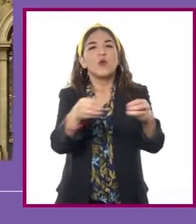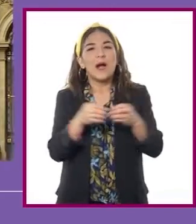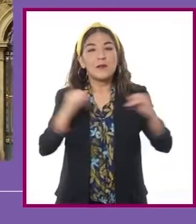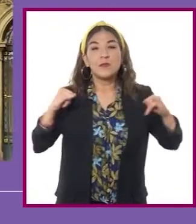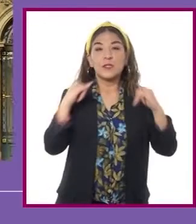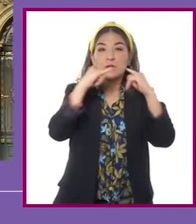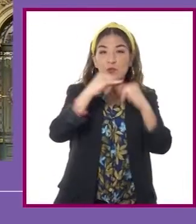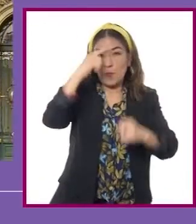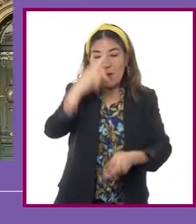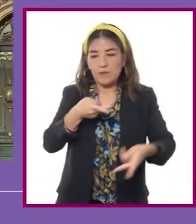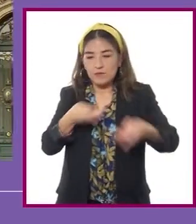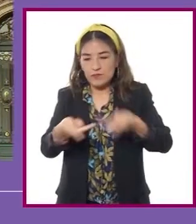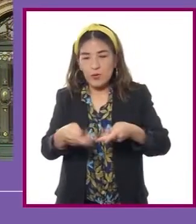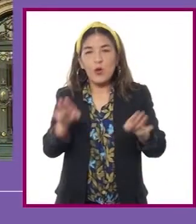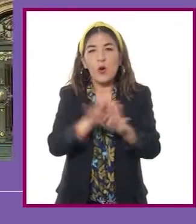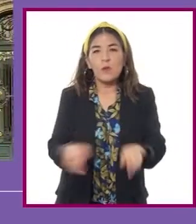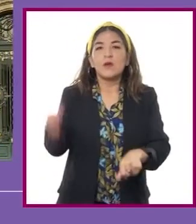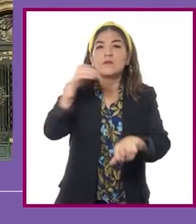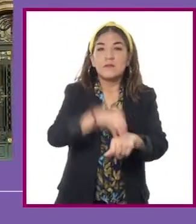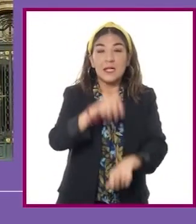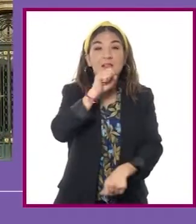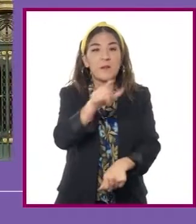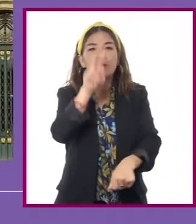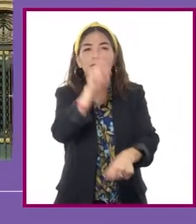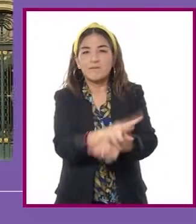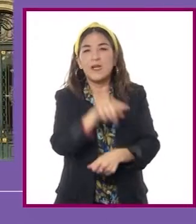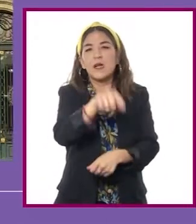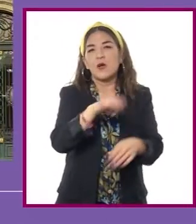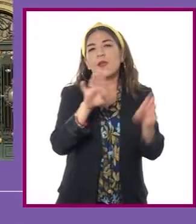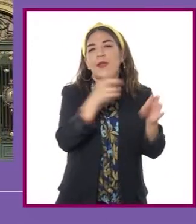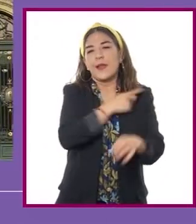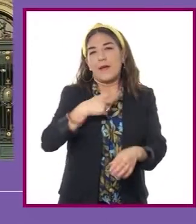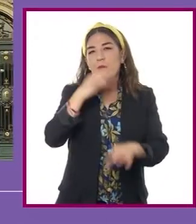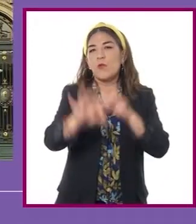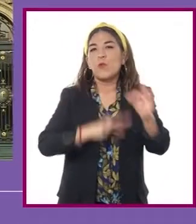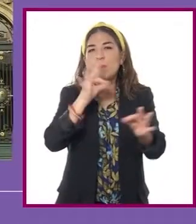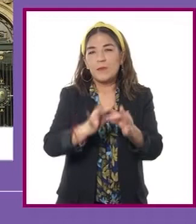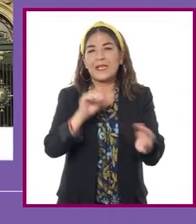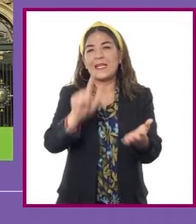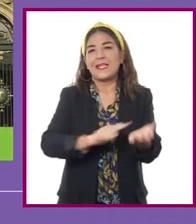encargan de elaborar, aplicar y supervisar el cumplimiento de las leyes.